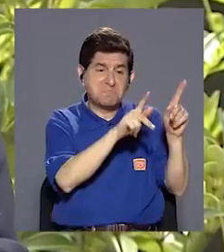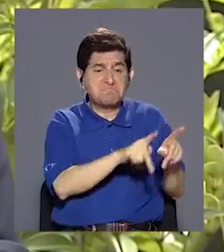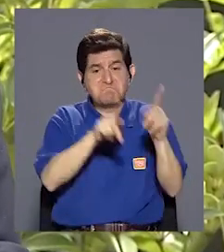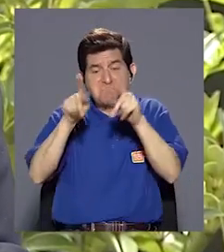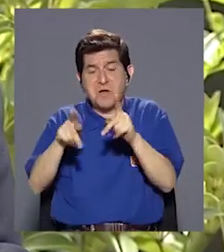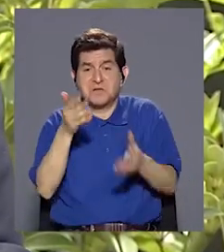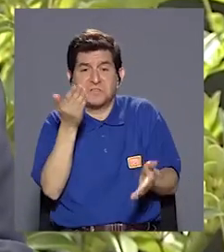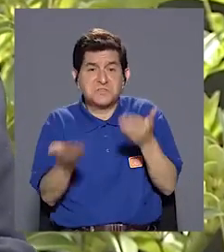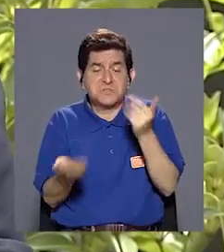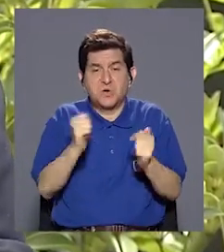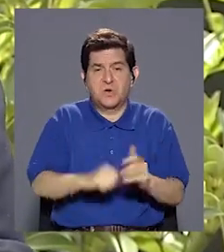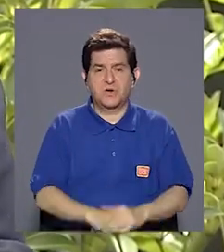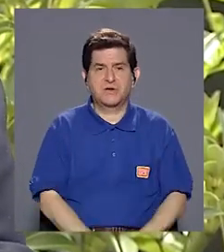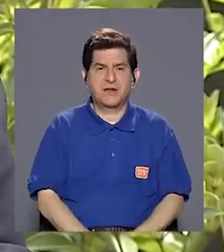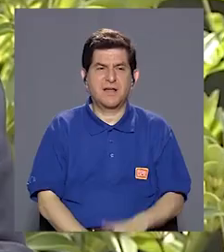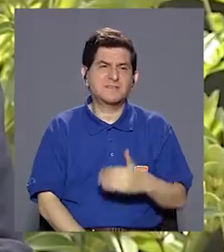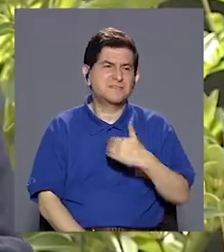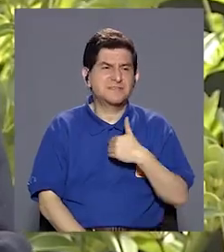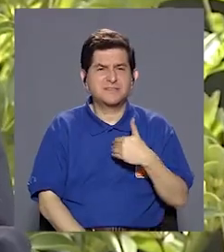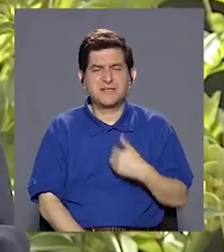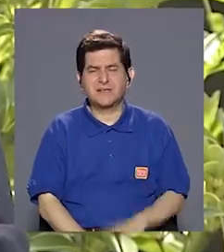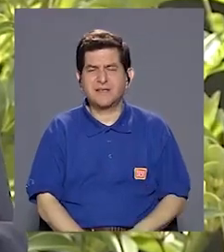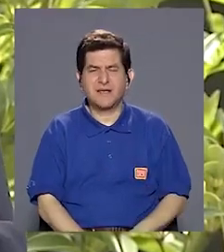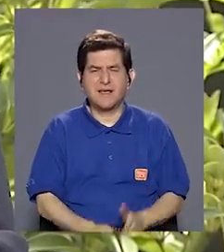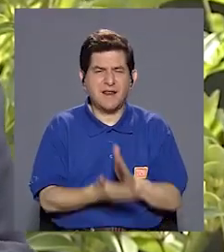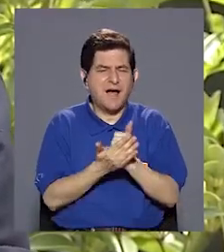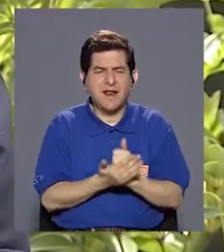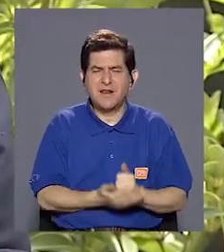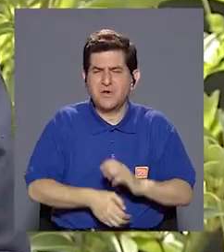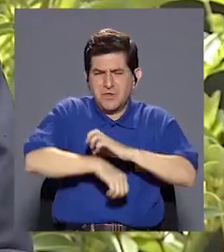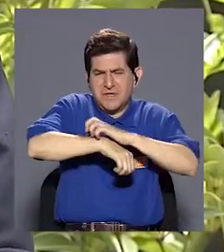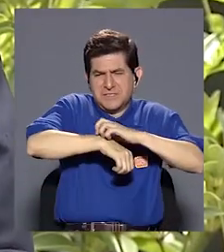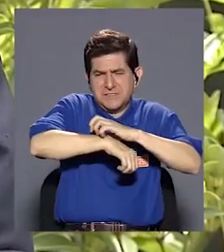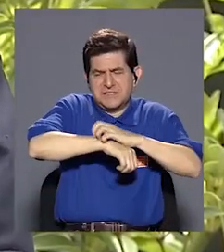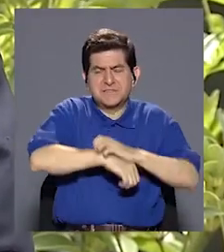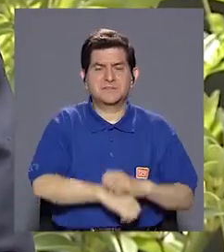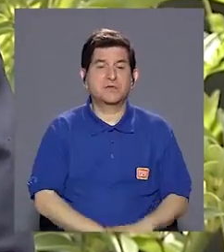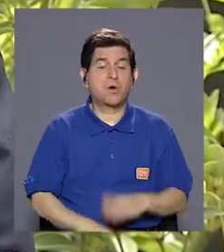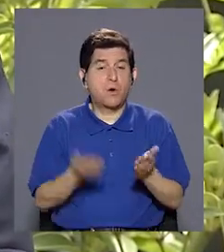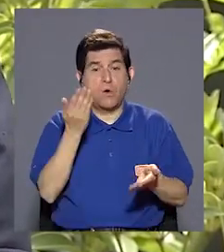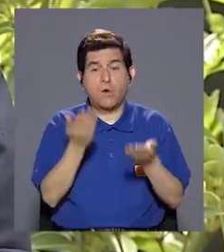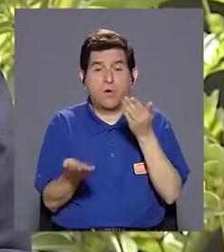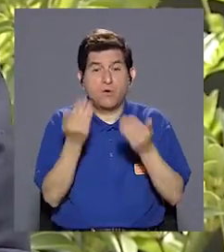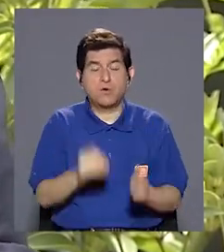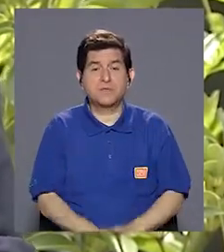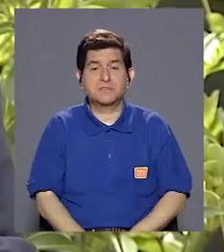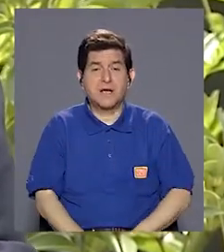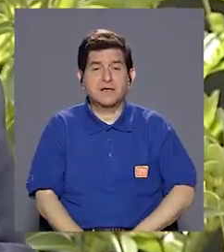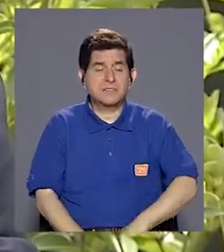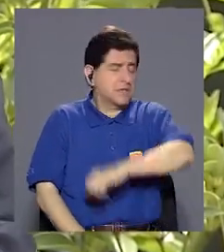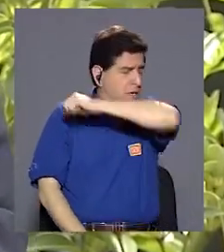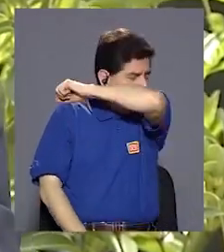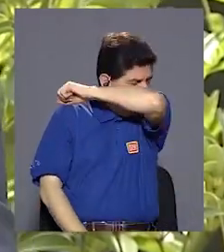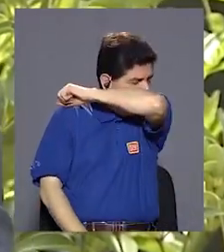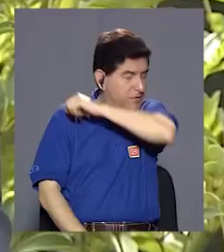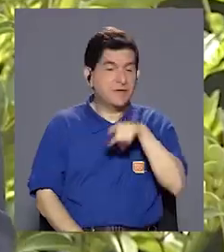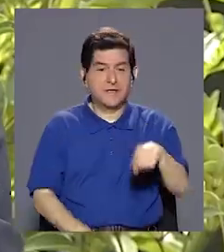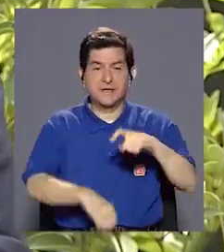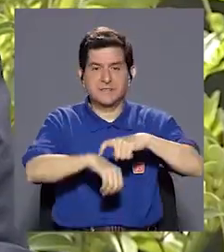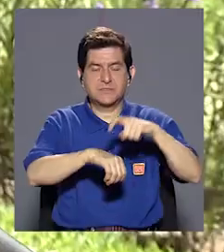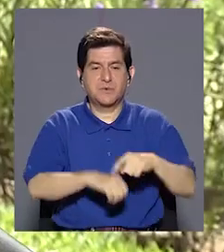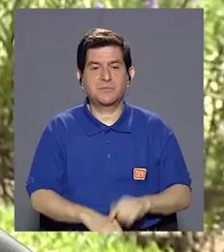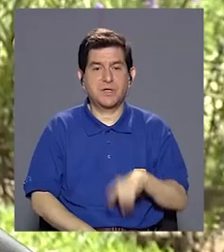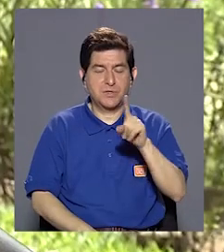hay mucha gente que tiene alguna picazón, ¿verdad?, o tal vez va a estornudar y agarra un